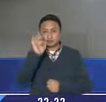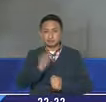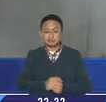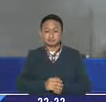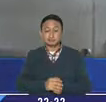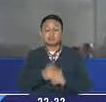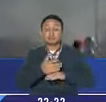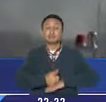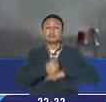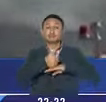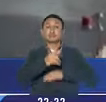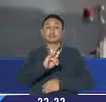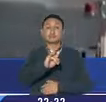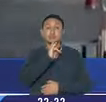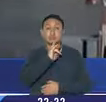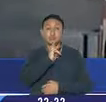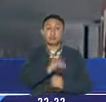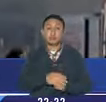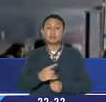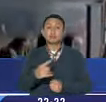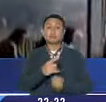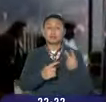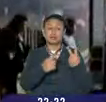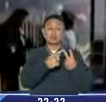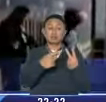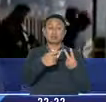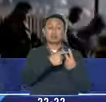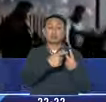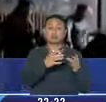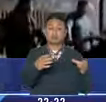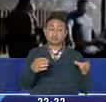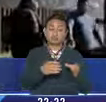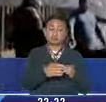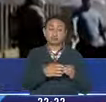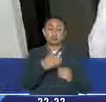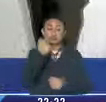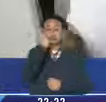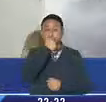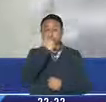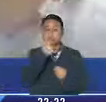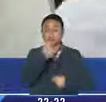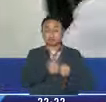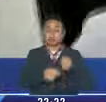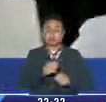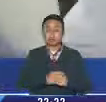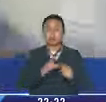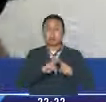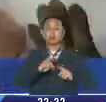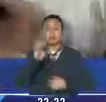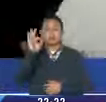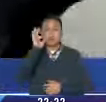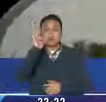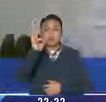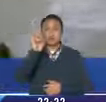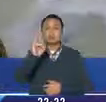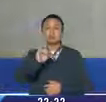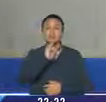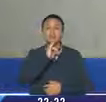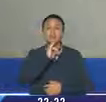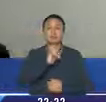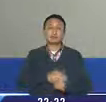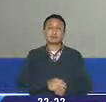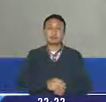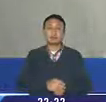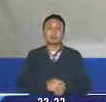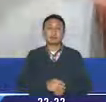con las autoridades estadounidenses, ambos se asociaron para distribuir cocaína, metanfetaminas y marihuana en Estados Unidos